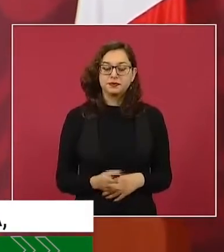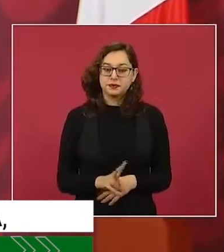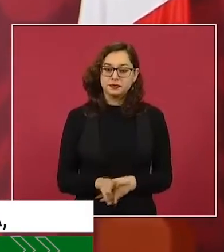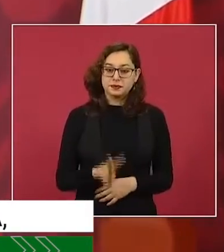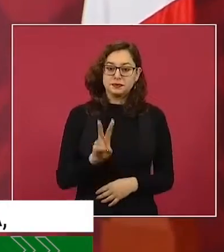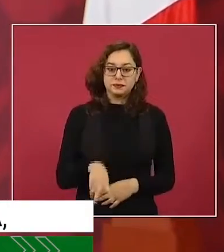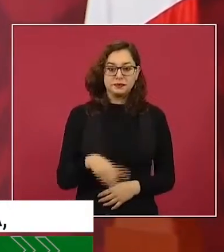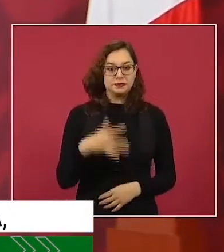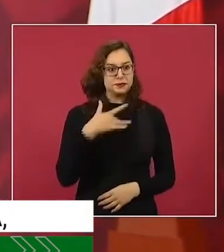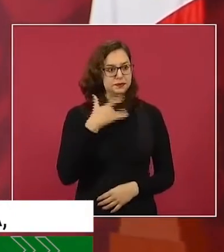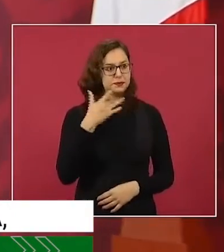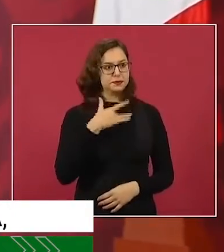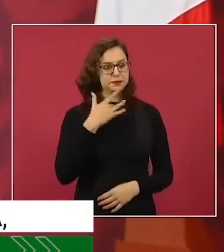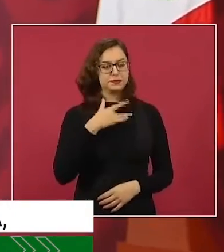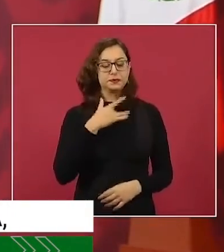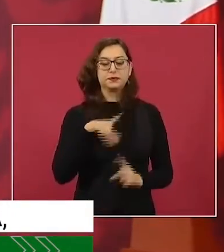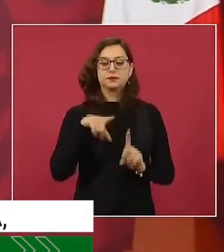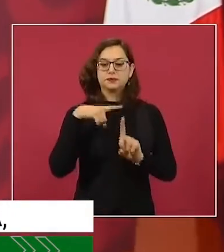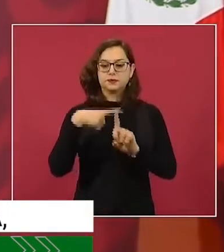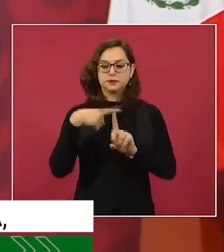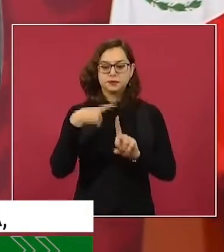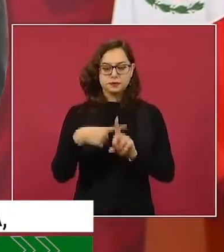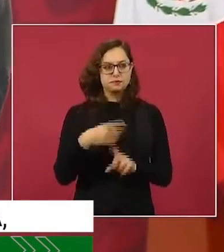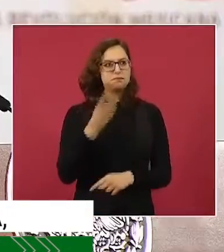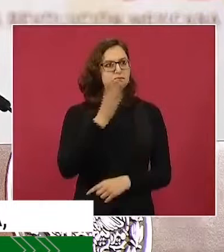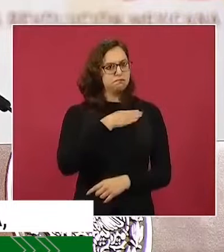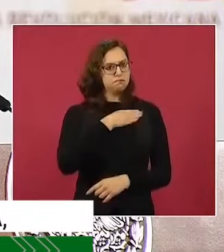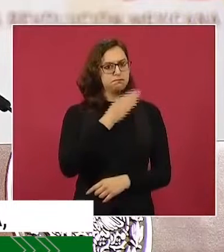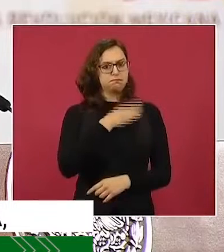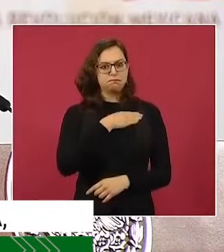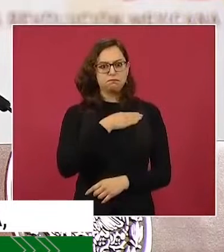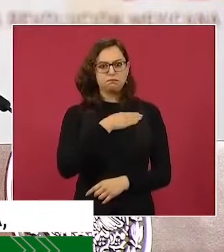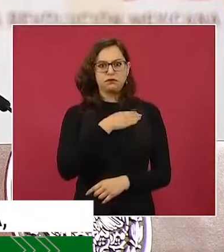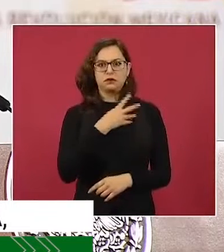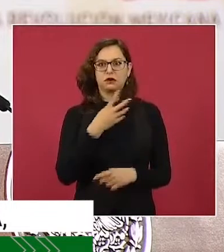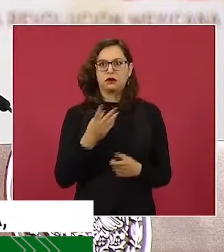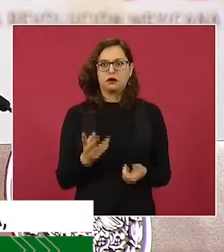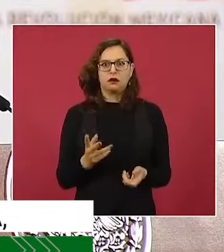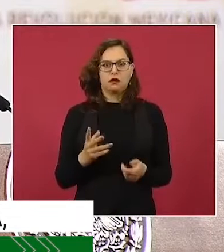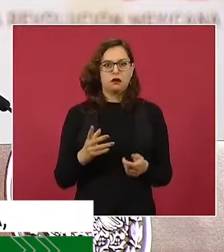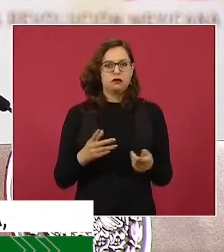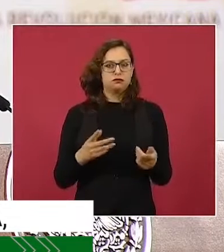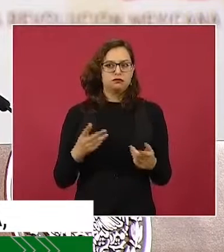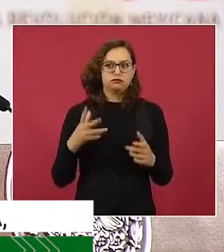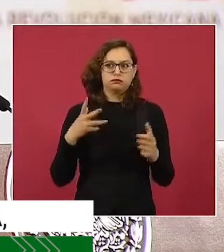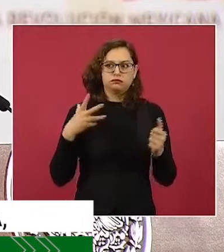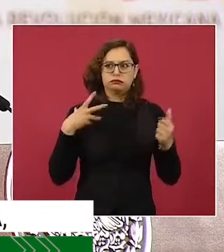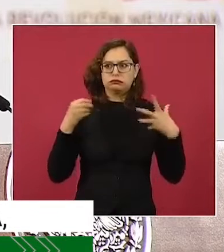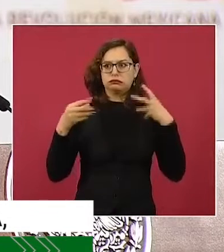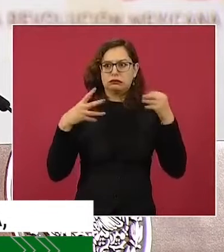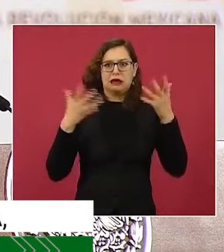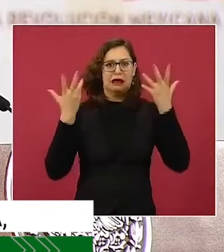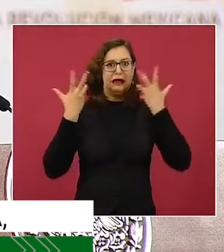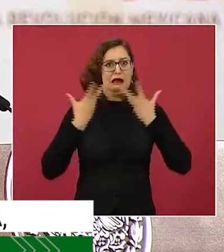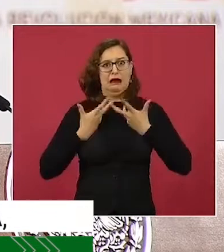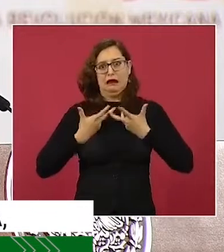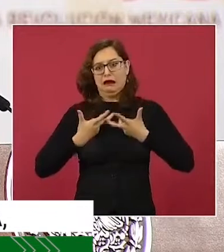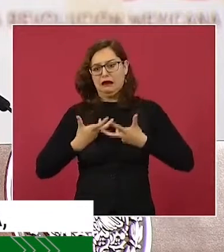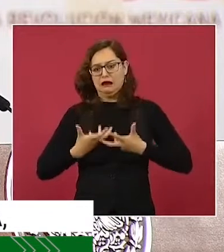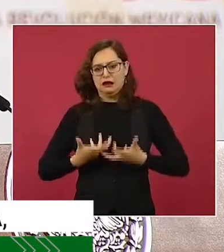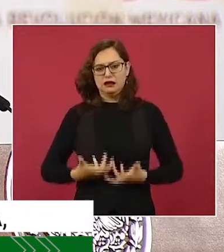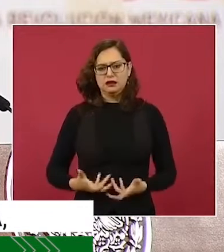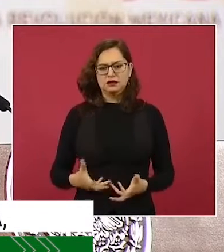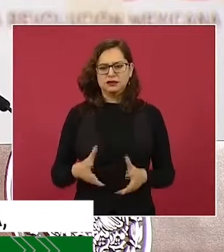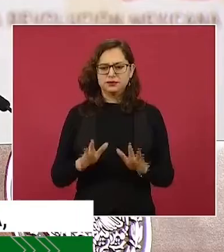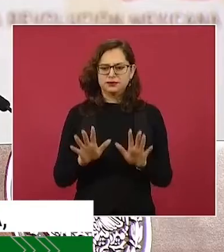COVID-19. El mandatario aseguró que se encuentra bien y señaló que su contagio demuestra que la variante Omicron es menos grave que las anteriores.